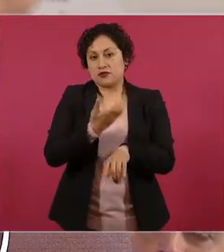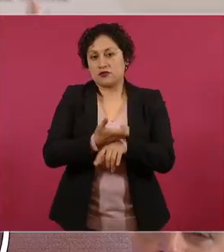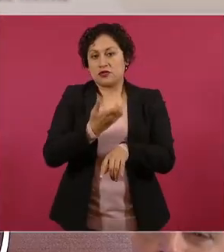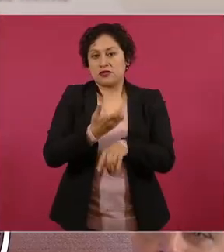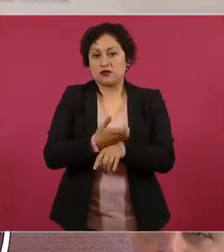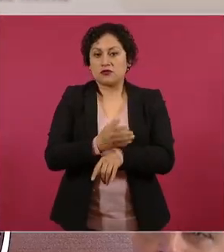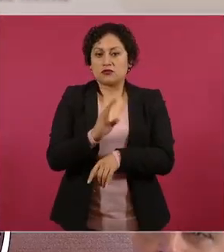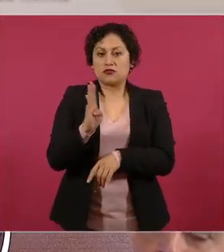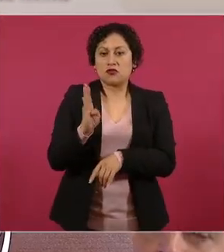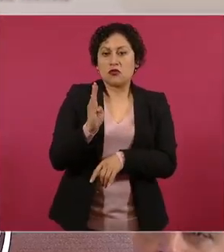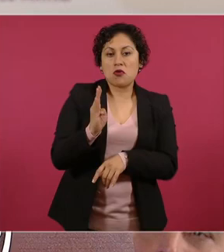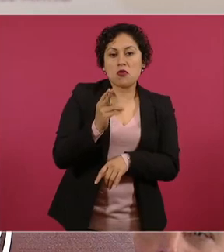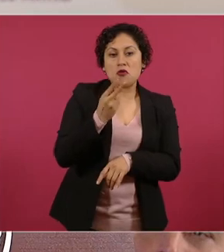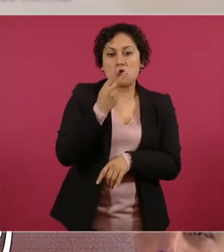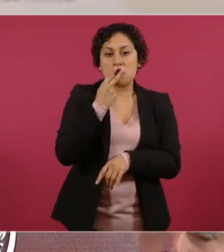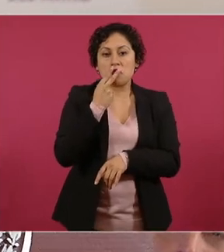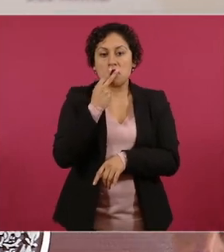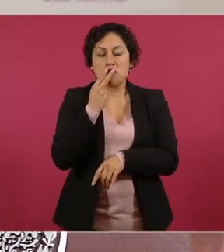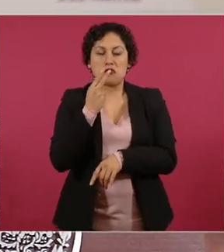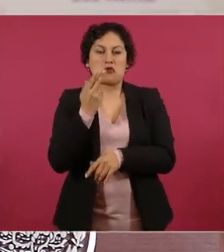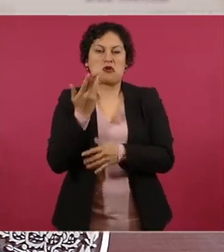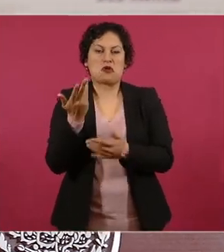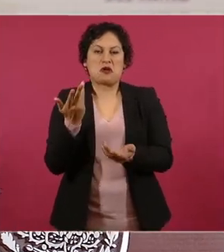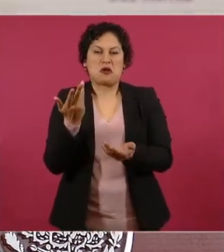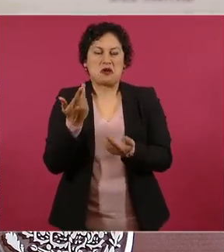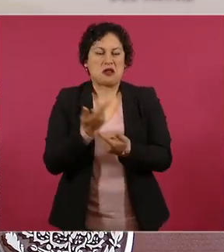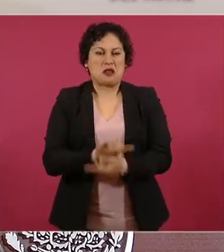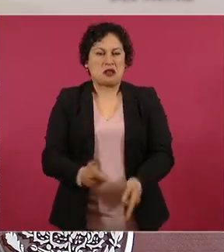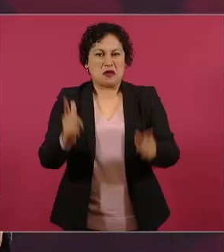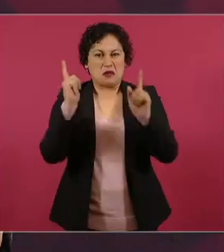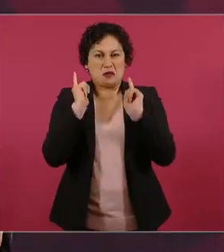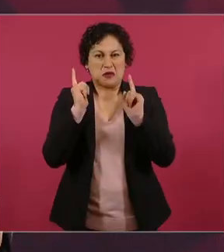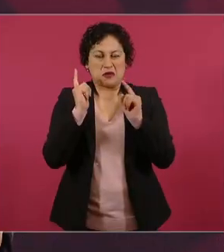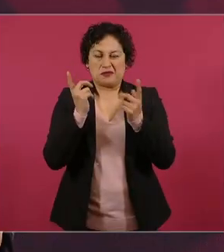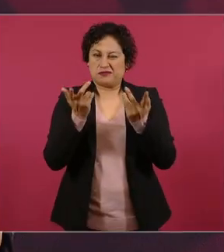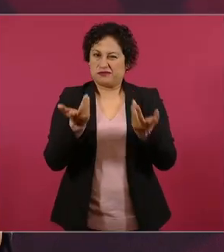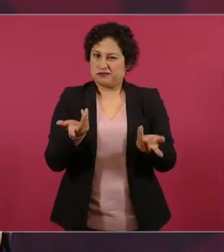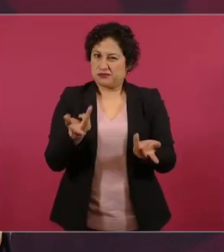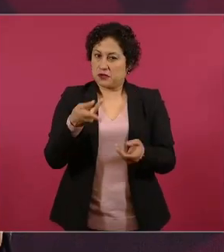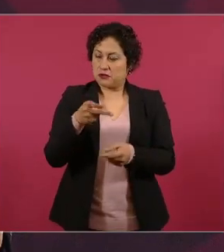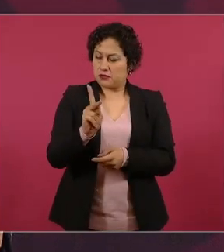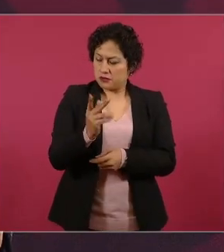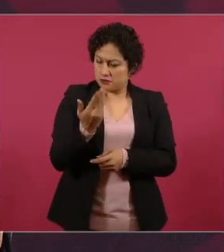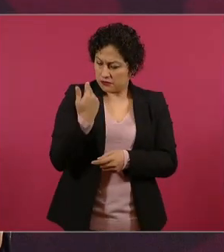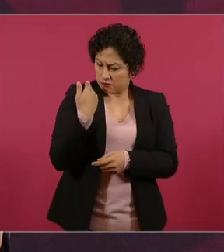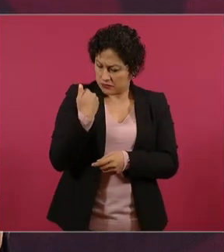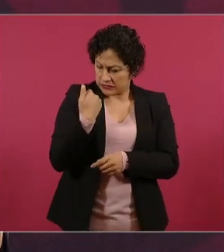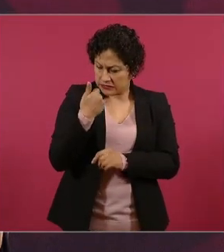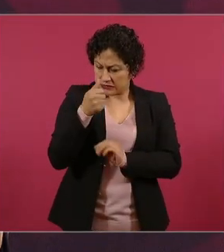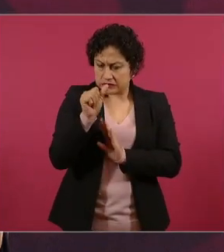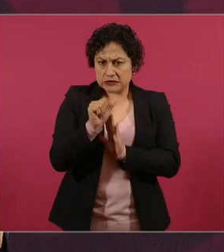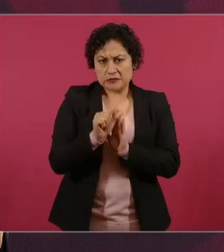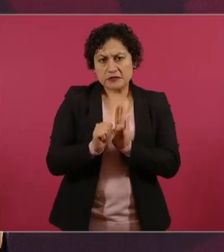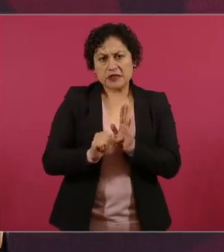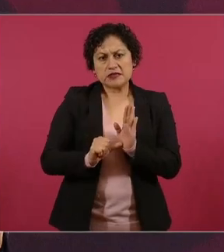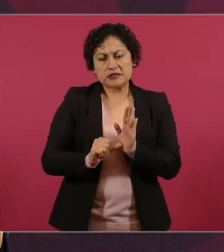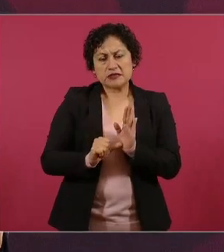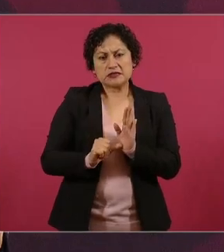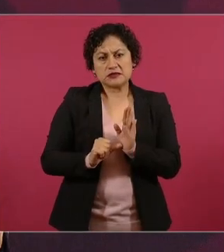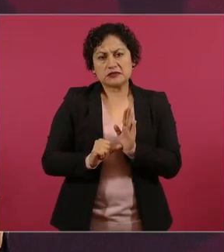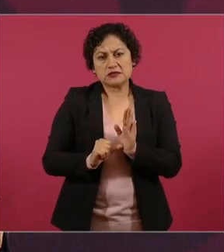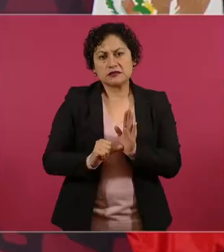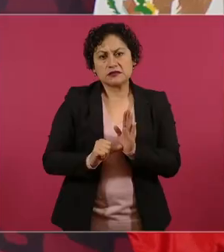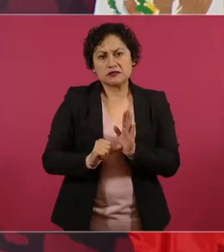libremente, pero llegaron al extremo hace como 6 meses de